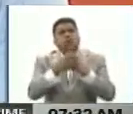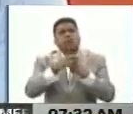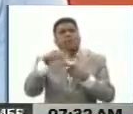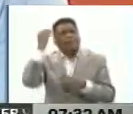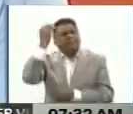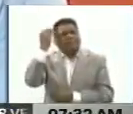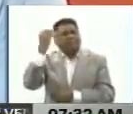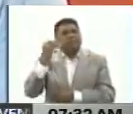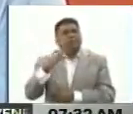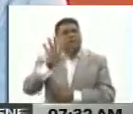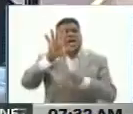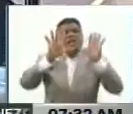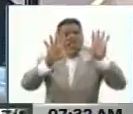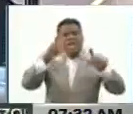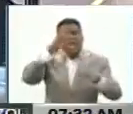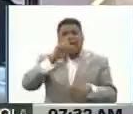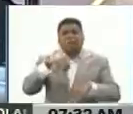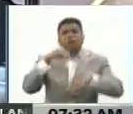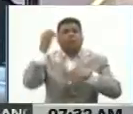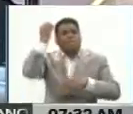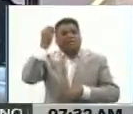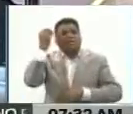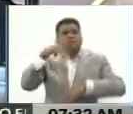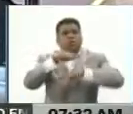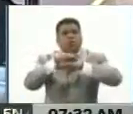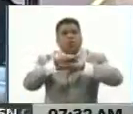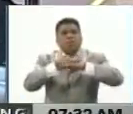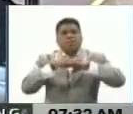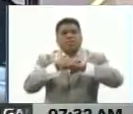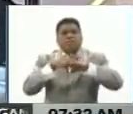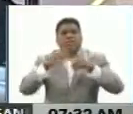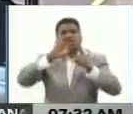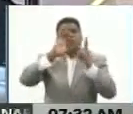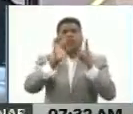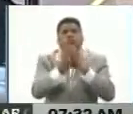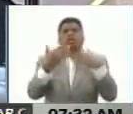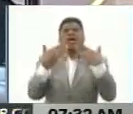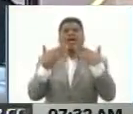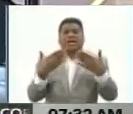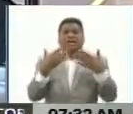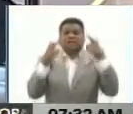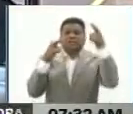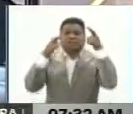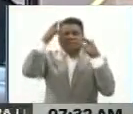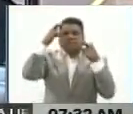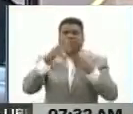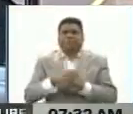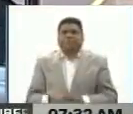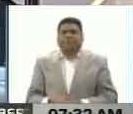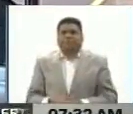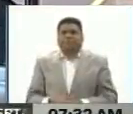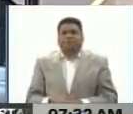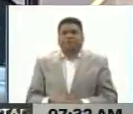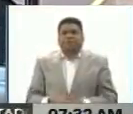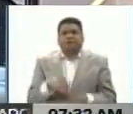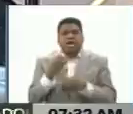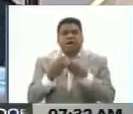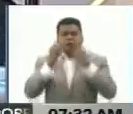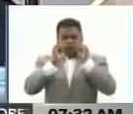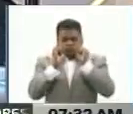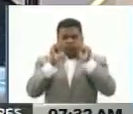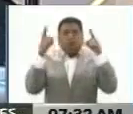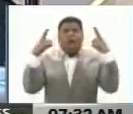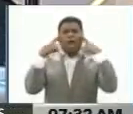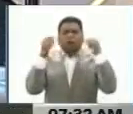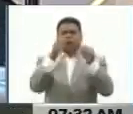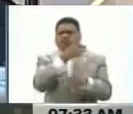hace 10 años se creó el Ministerio de la Cultura gracias al comandante Hugo Chávez. Y ese Ministerio de la Cultura ha tenido un impacto extraordinario en la